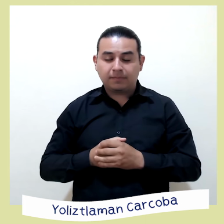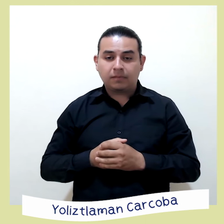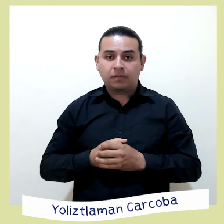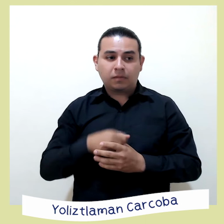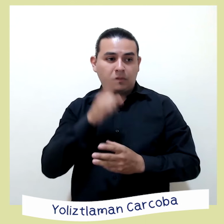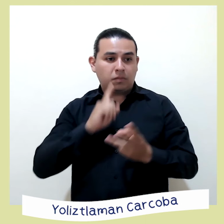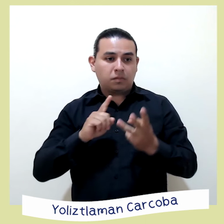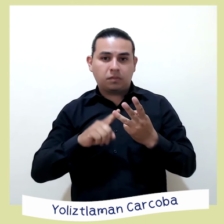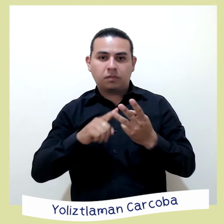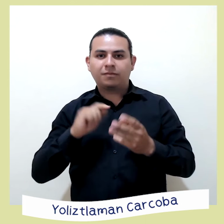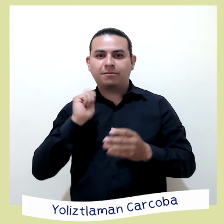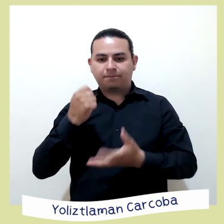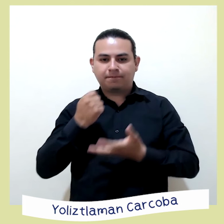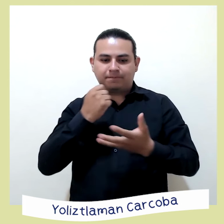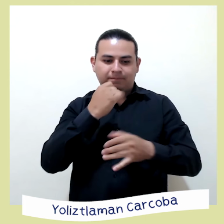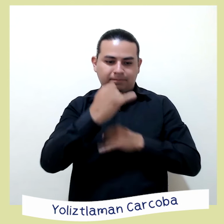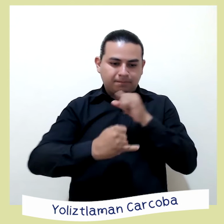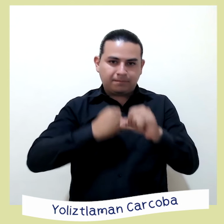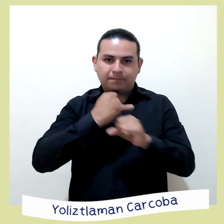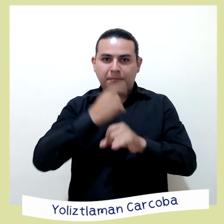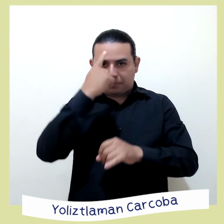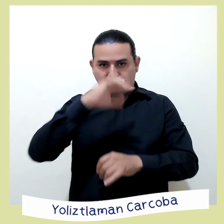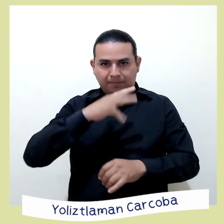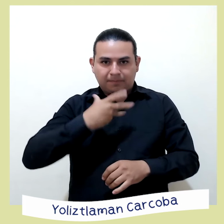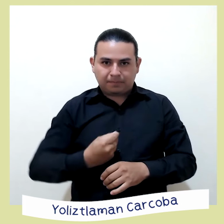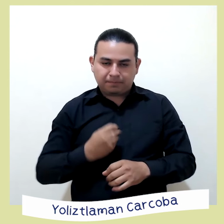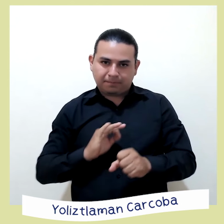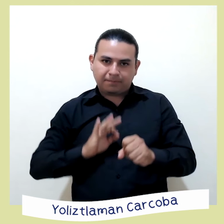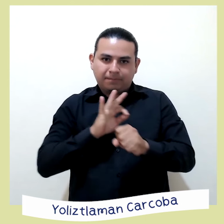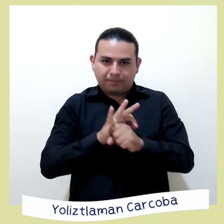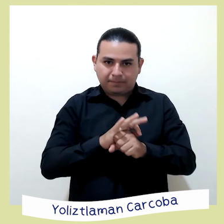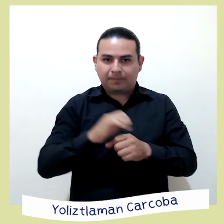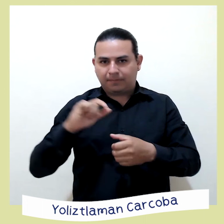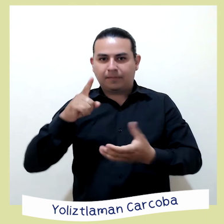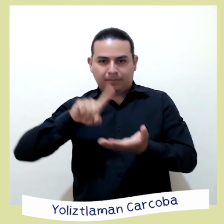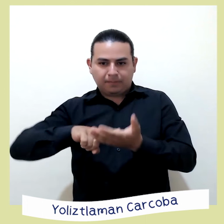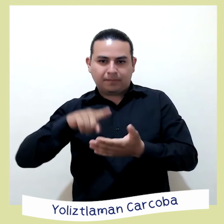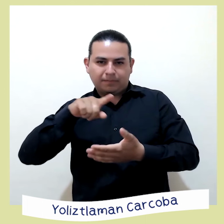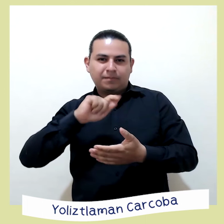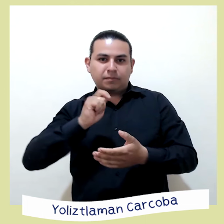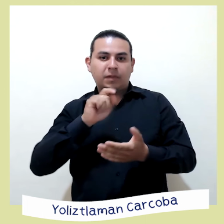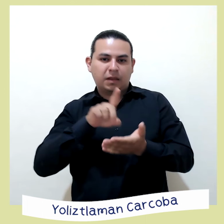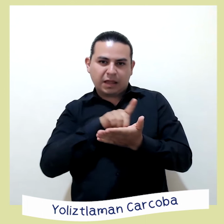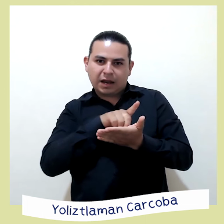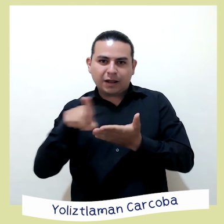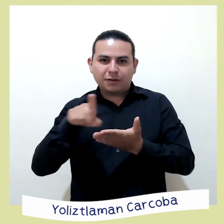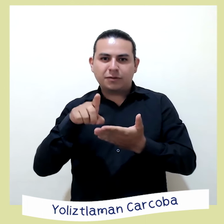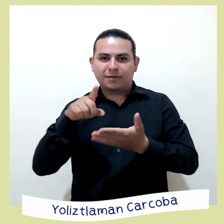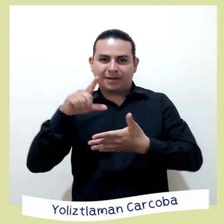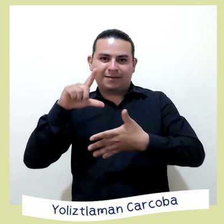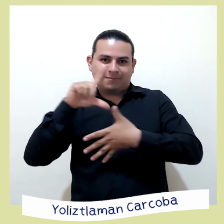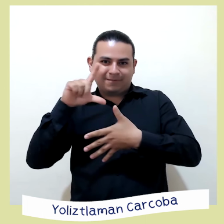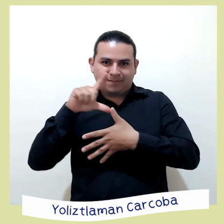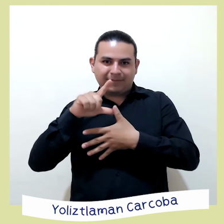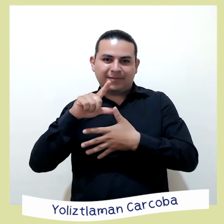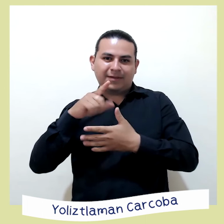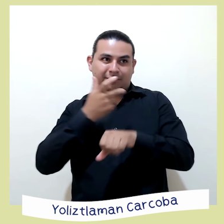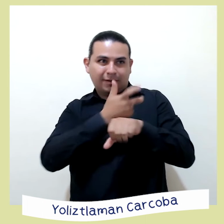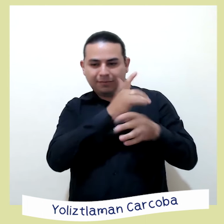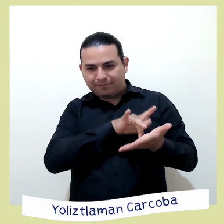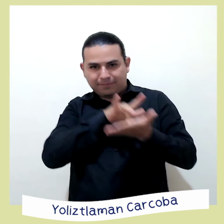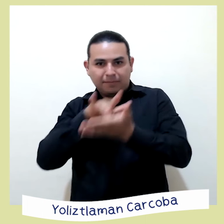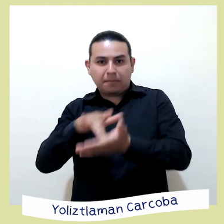LGBTIQA+, de la tercera edad, Vida Alegre, el primero en su tipo en la Ciudad de México. Recibió